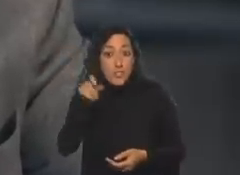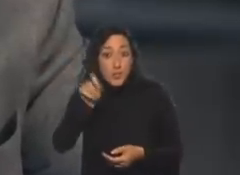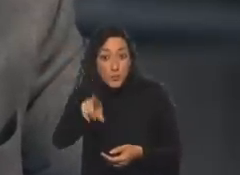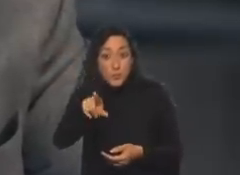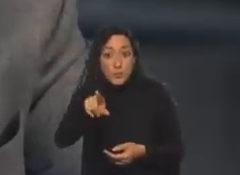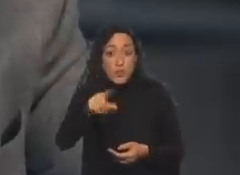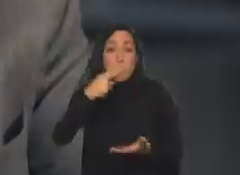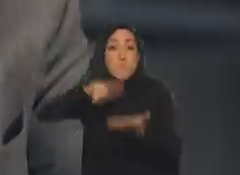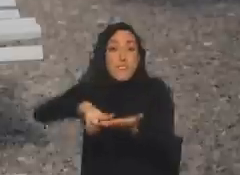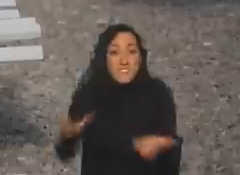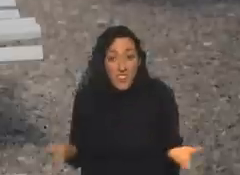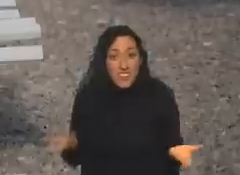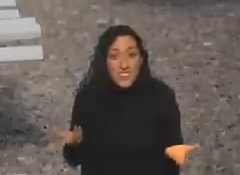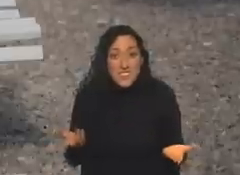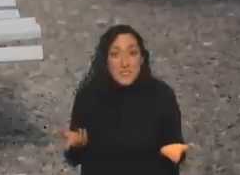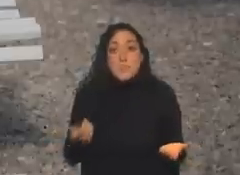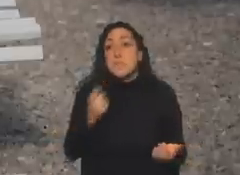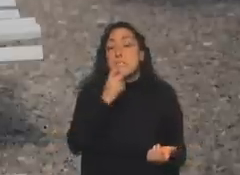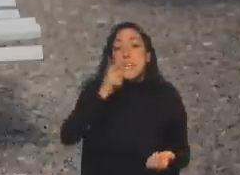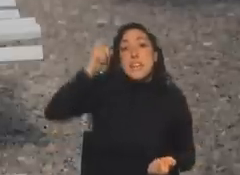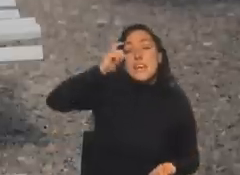son alimentos, ¿no? Es decir, habría si tuviera